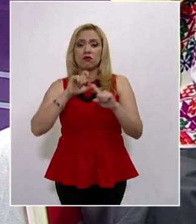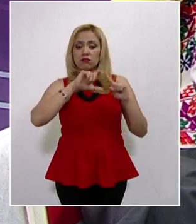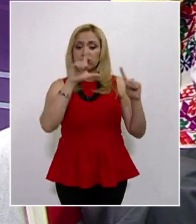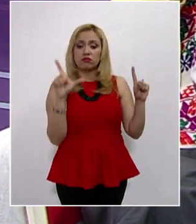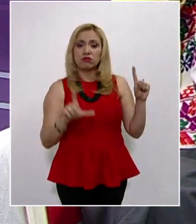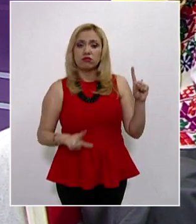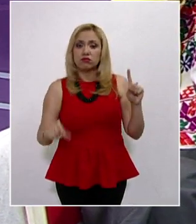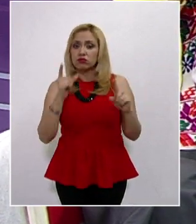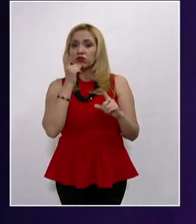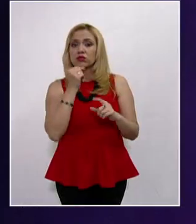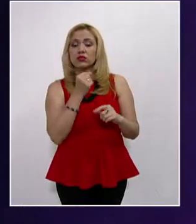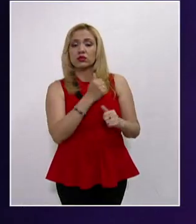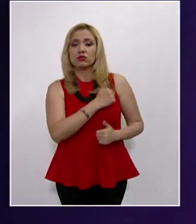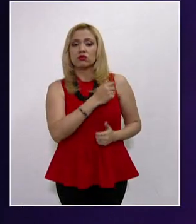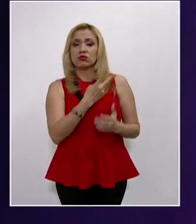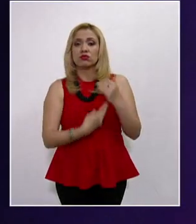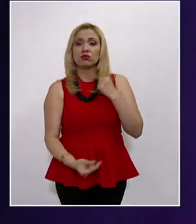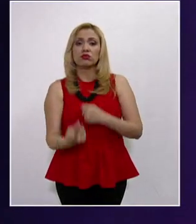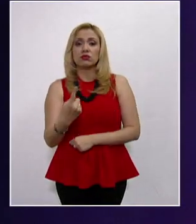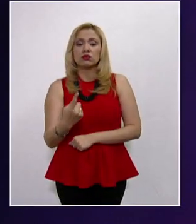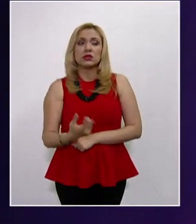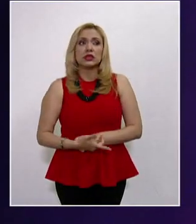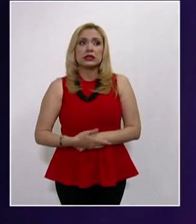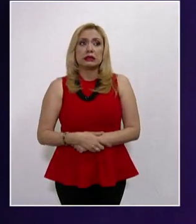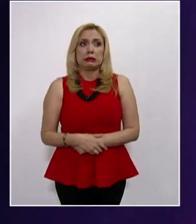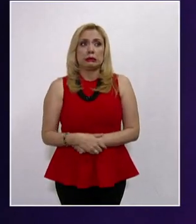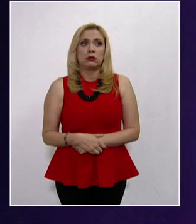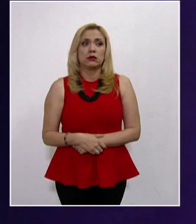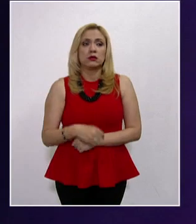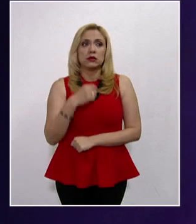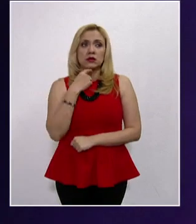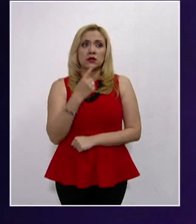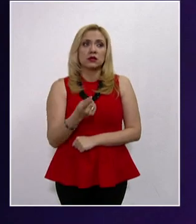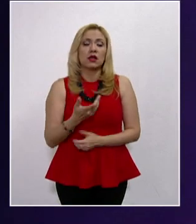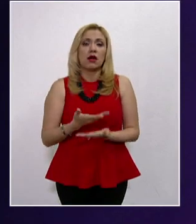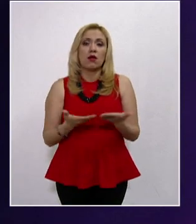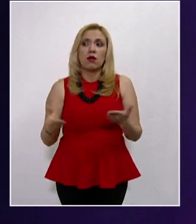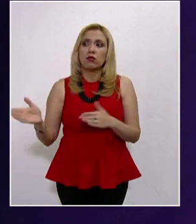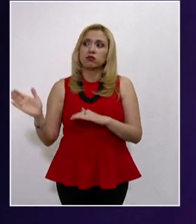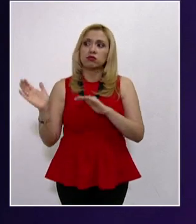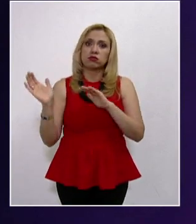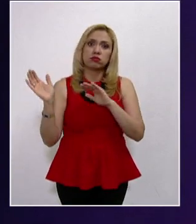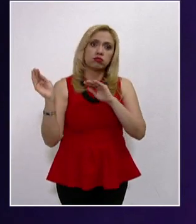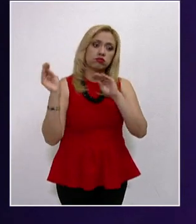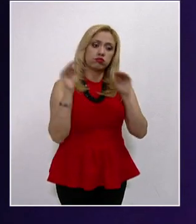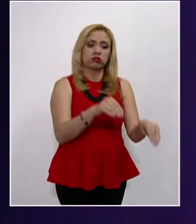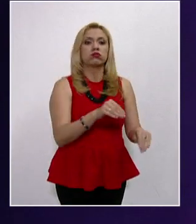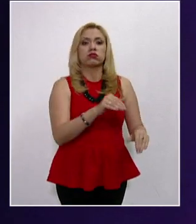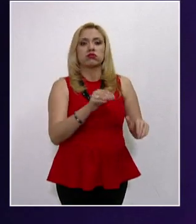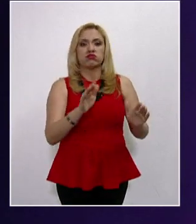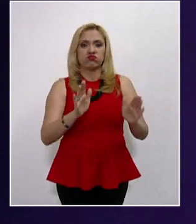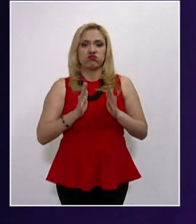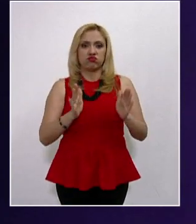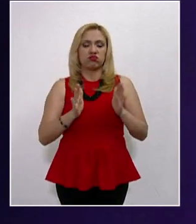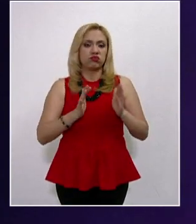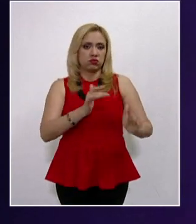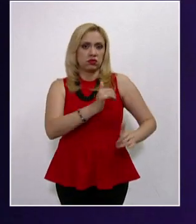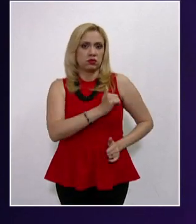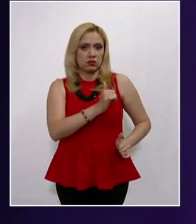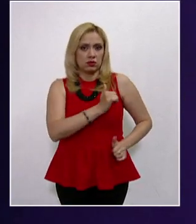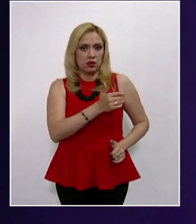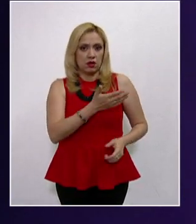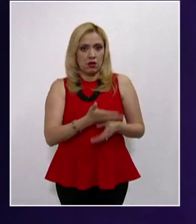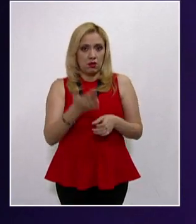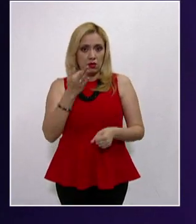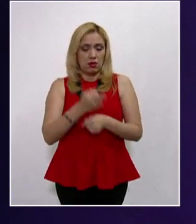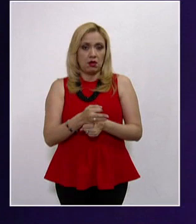pues establecen que los elementos militares que se integran a la Guardia Nacional, que actualmente es